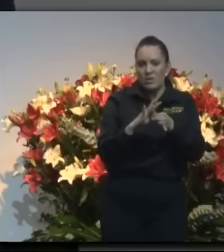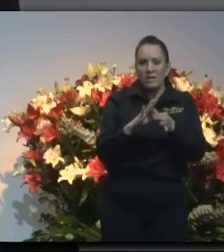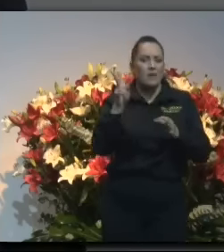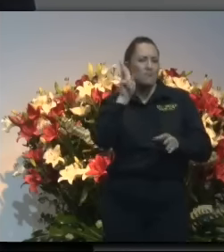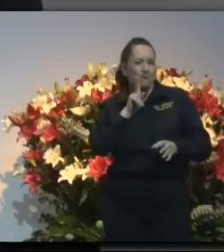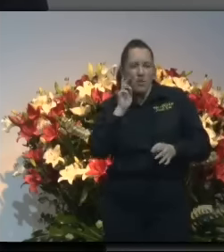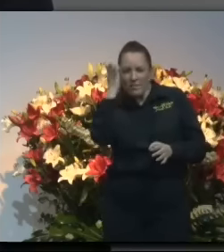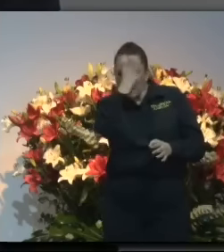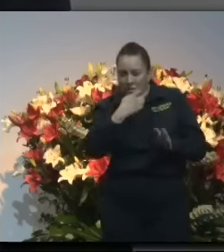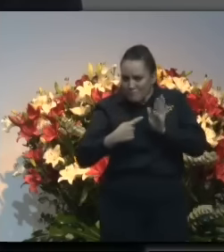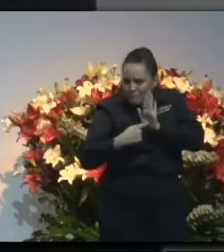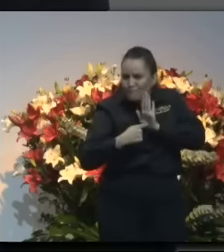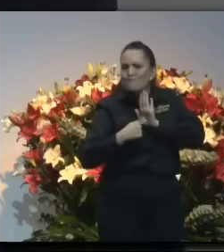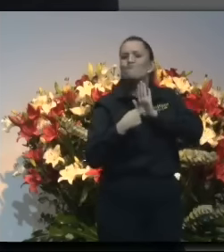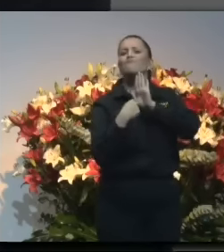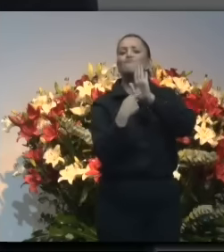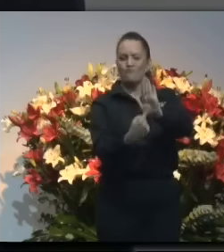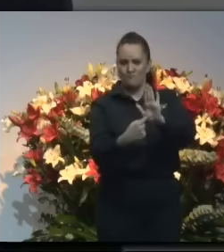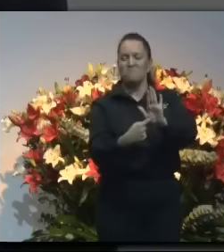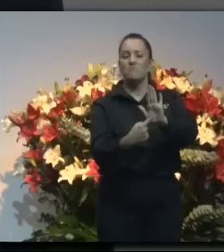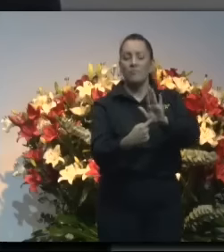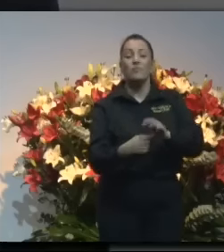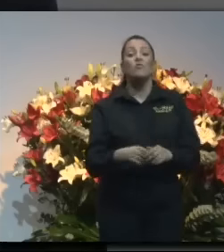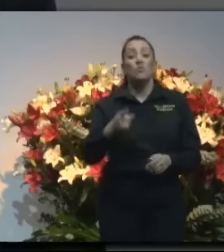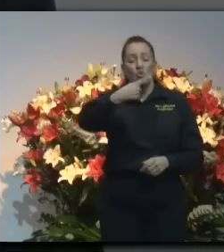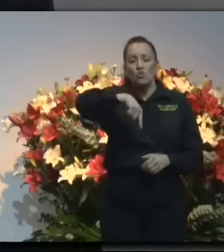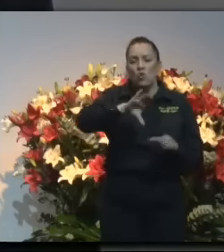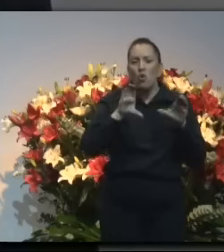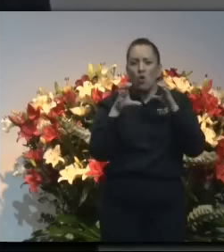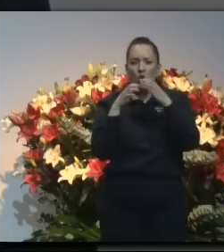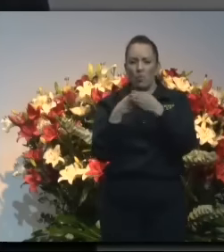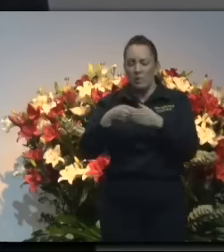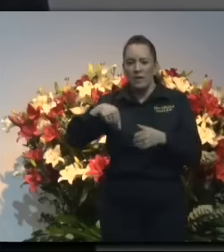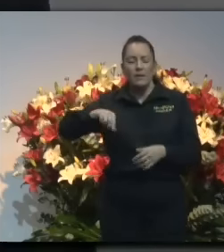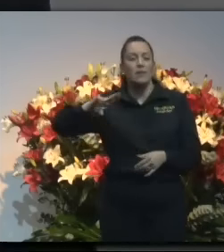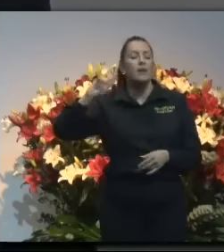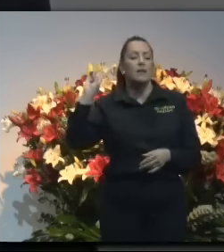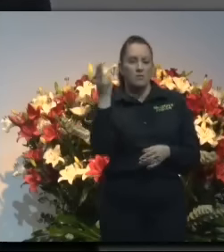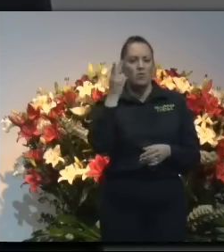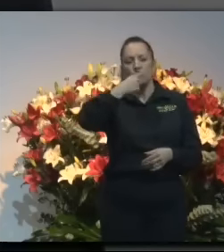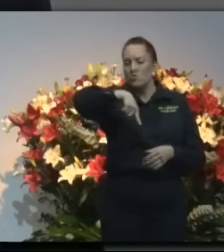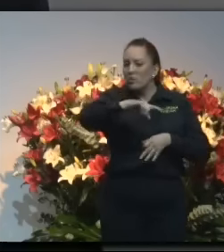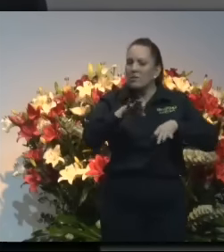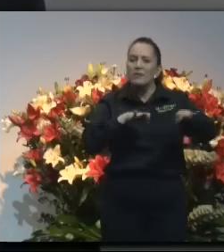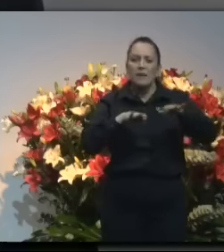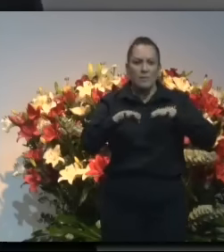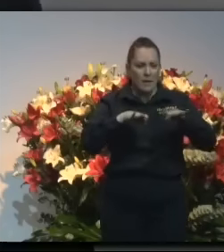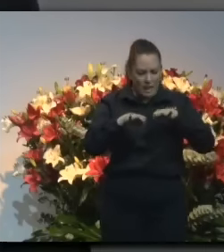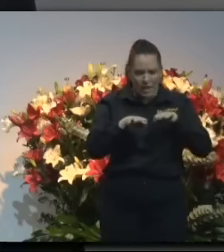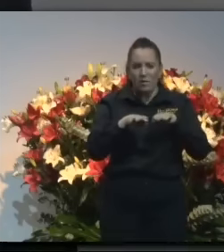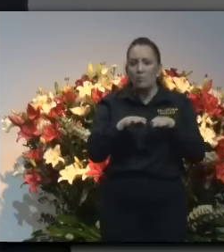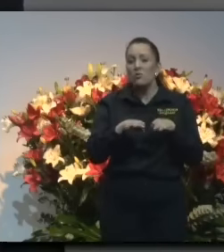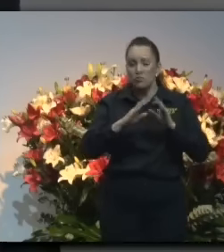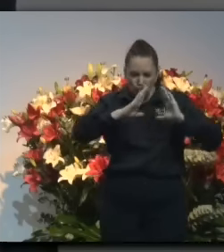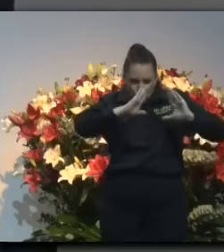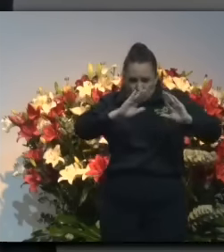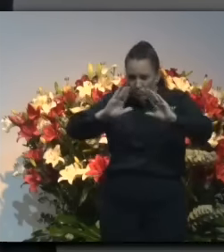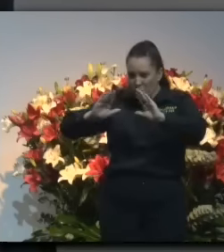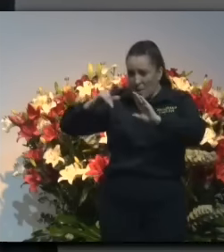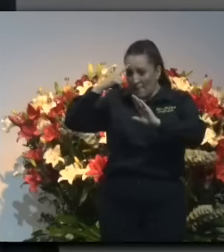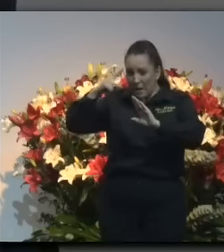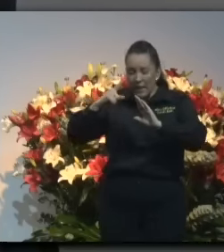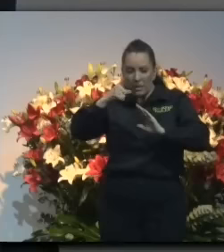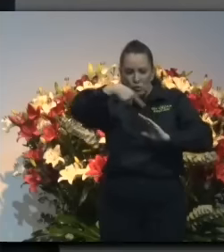Como comunidad universitaria, diariamente trabajamos desde lo académico en la generación de respuestas a